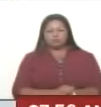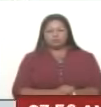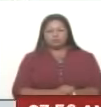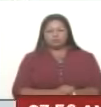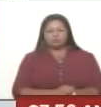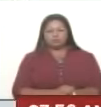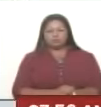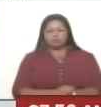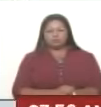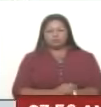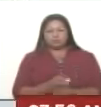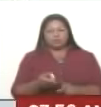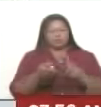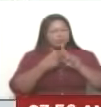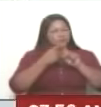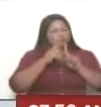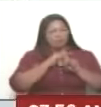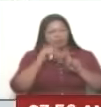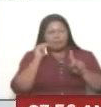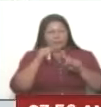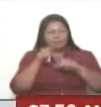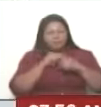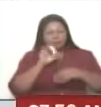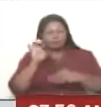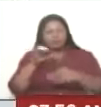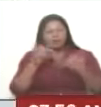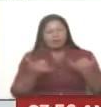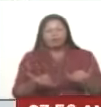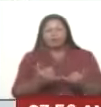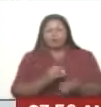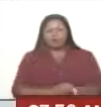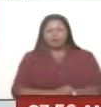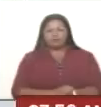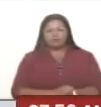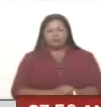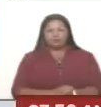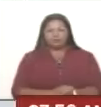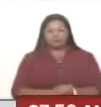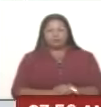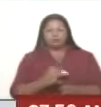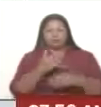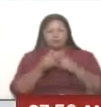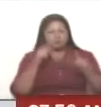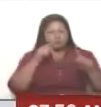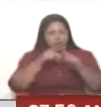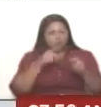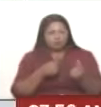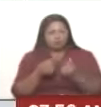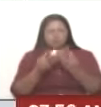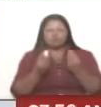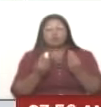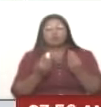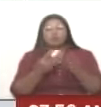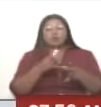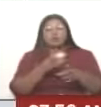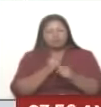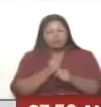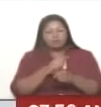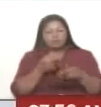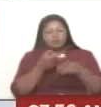en nuestro país en los actuales momentos, en la proyección económica. Hay mucha confianza en el